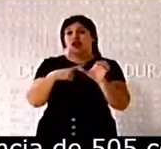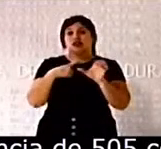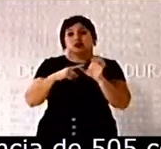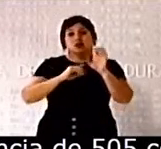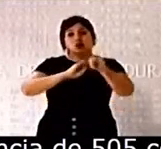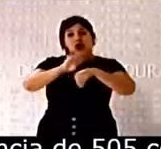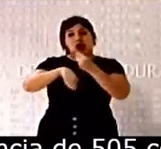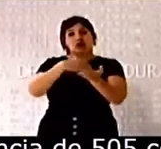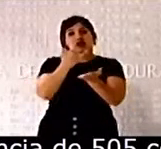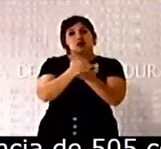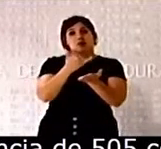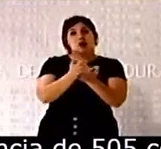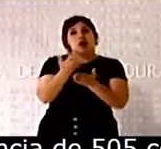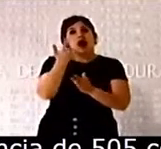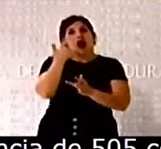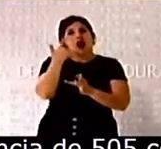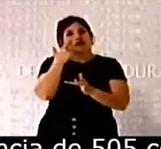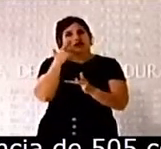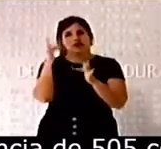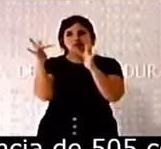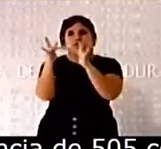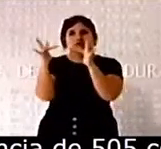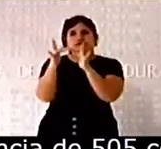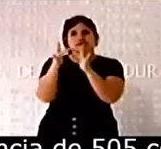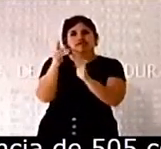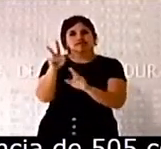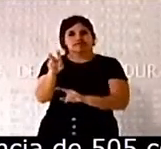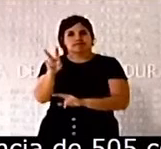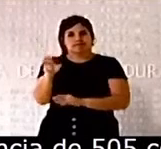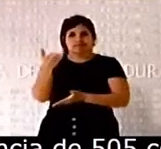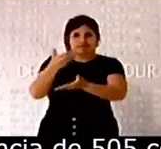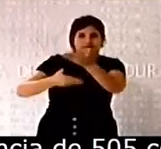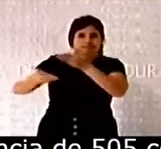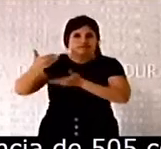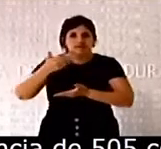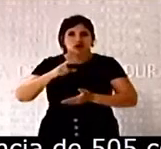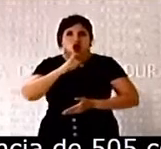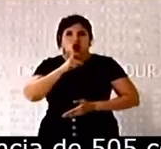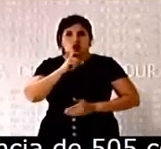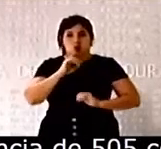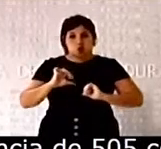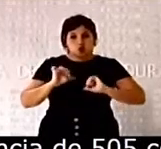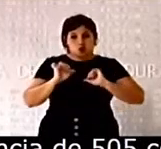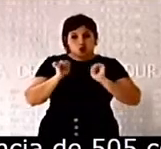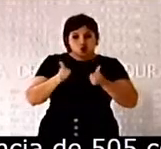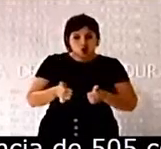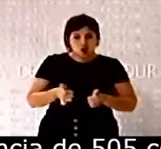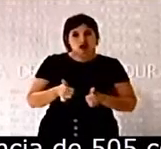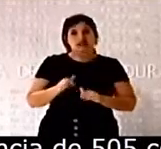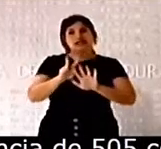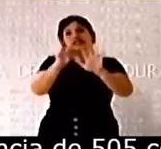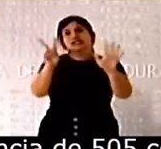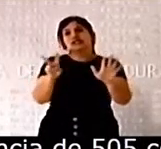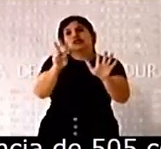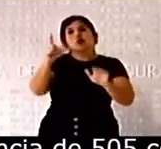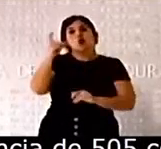de interoperabilidad y su sistema estará operativo para poner en funcionamiento a partir del 7 de junio, con